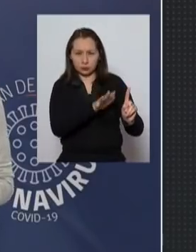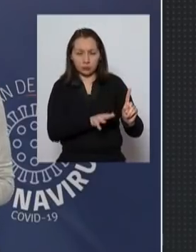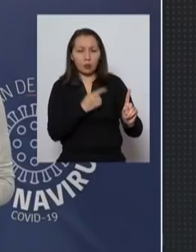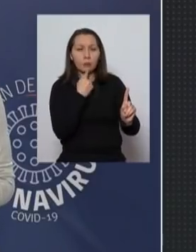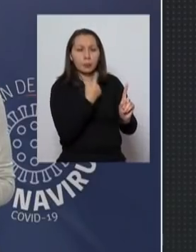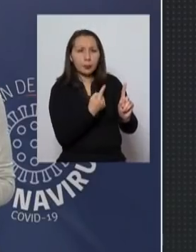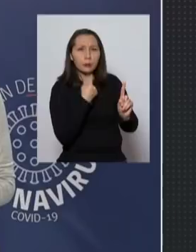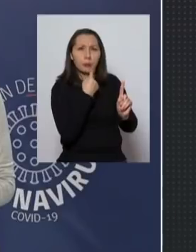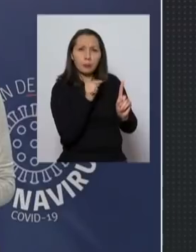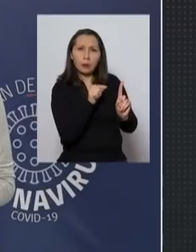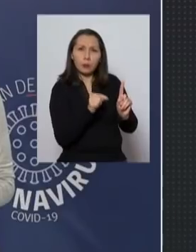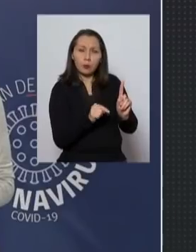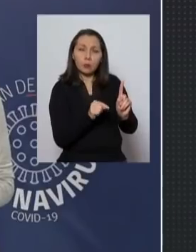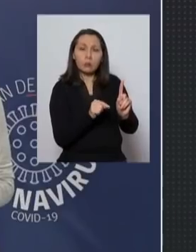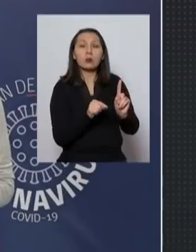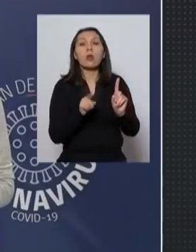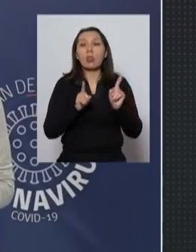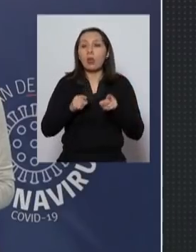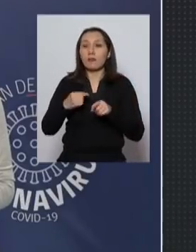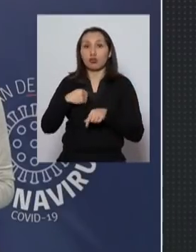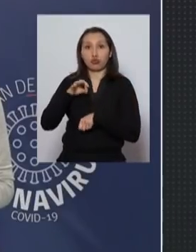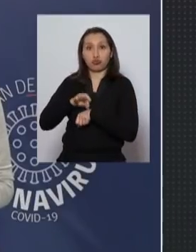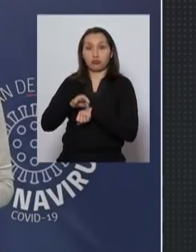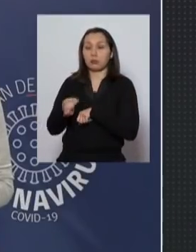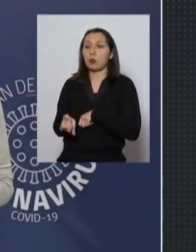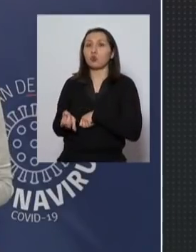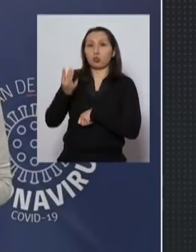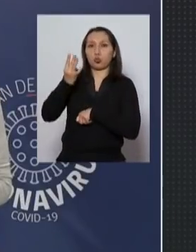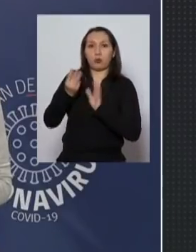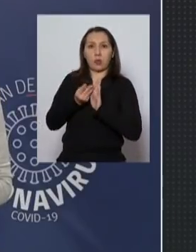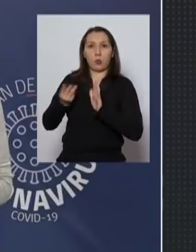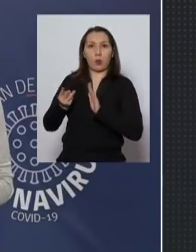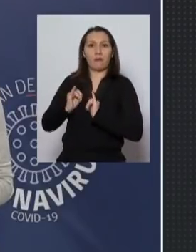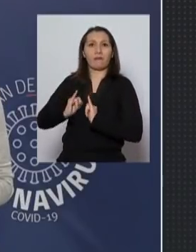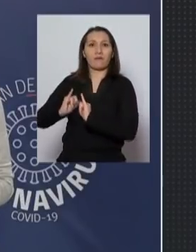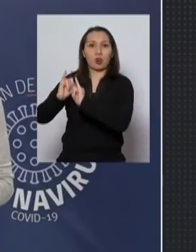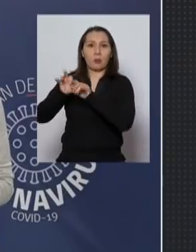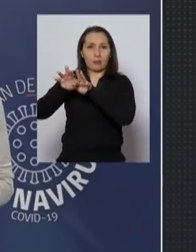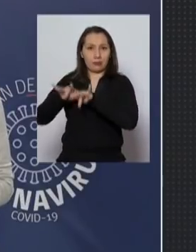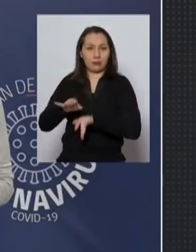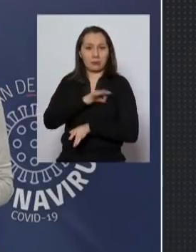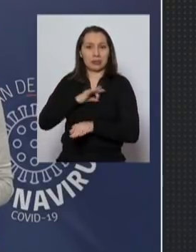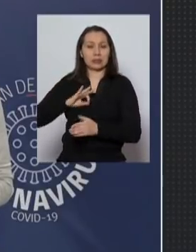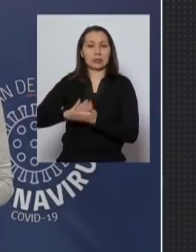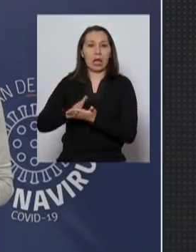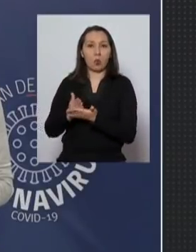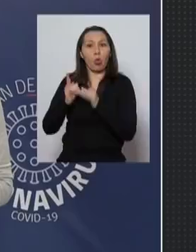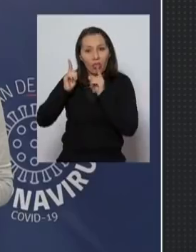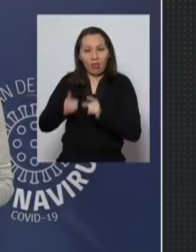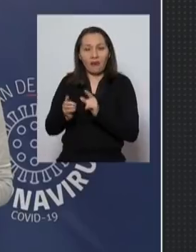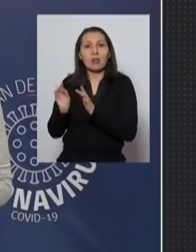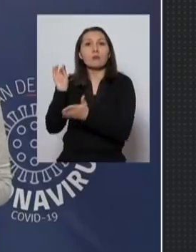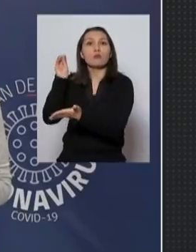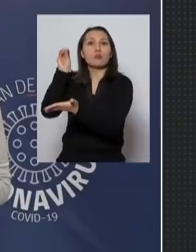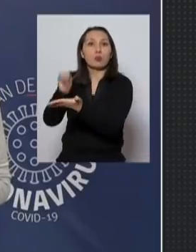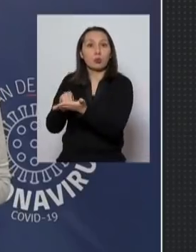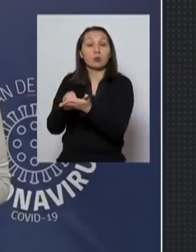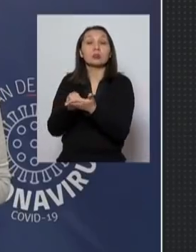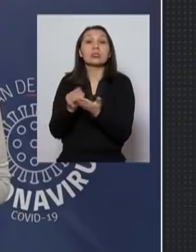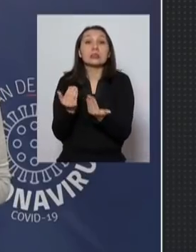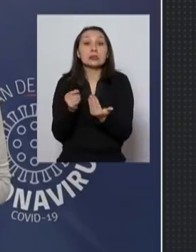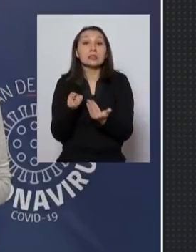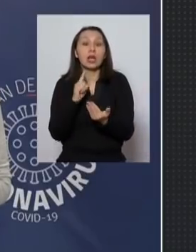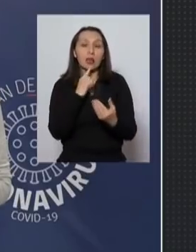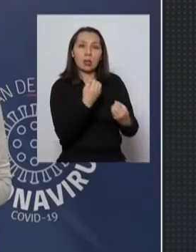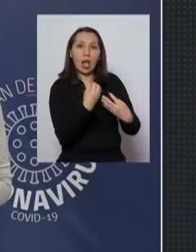le preguntan, lo suban a la plataforma informática del Ministerio de Salud, y eso requiere una